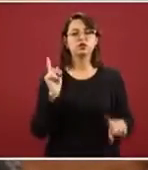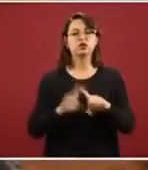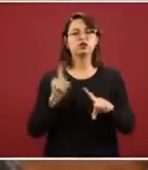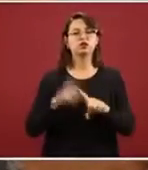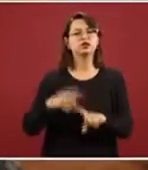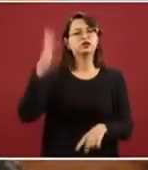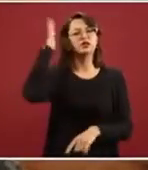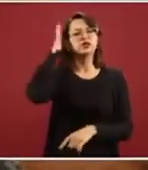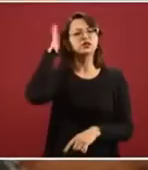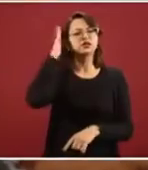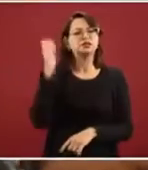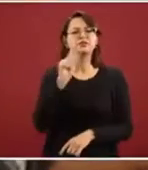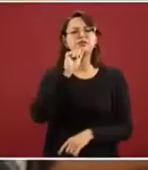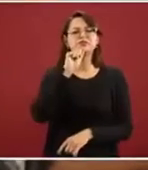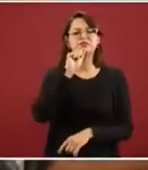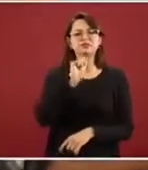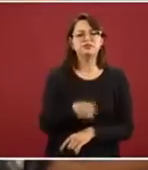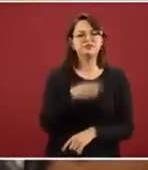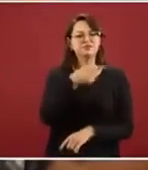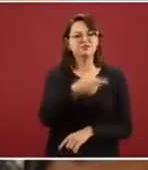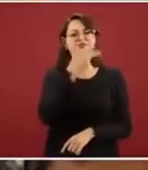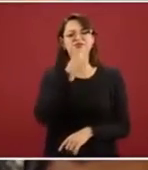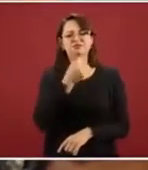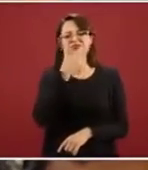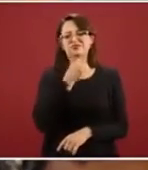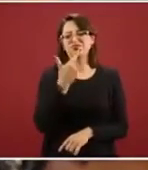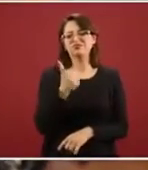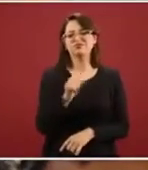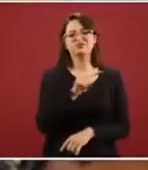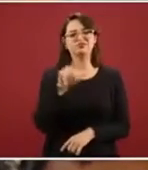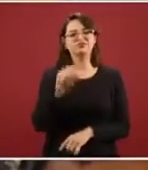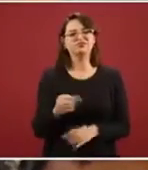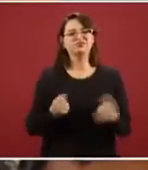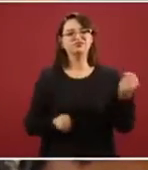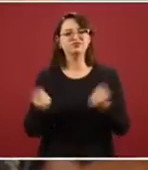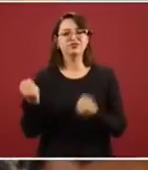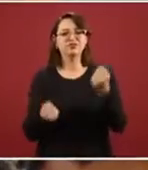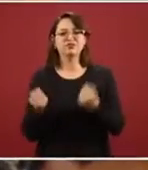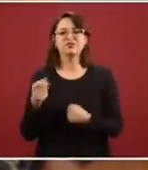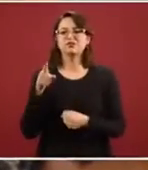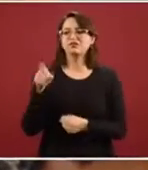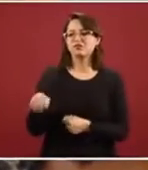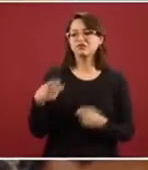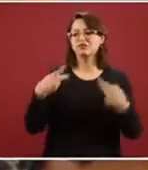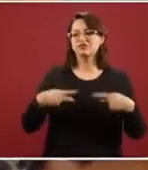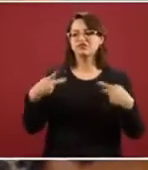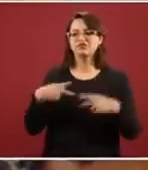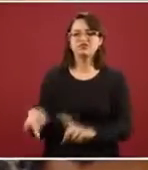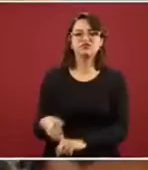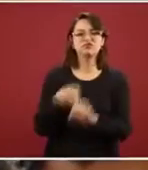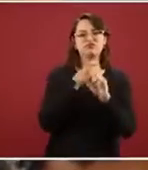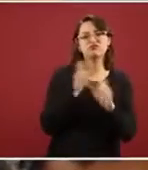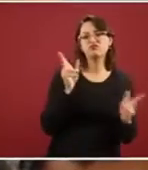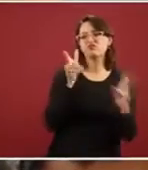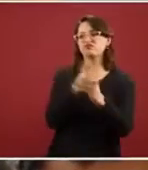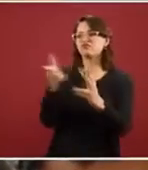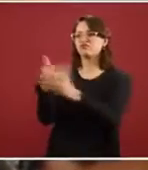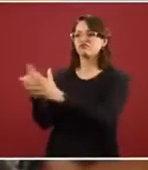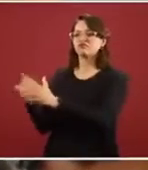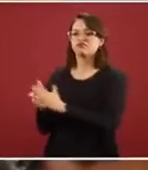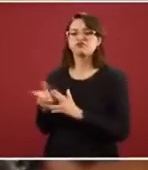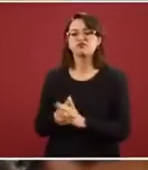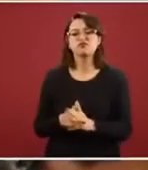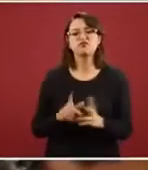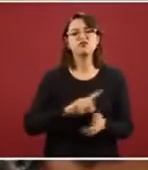fue el propio civil, el propio señor Gallo, y mataron a los secuestradores. Los secuestradores dan la